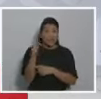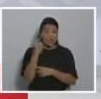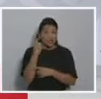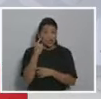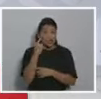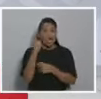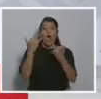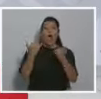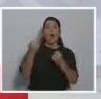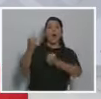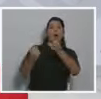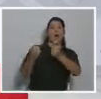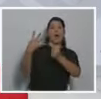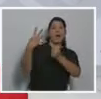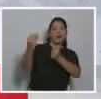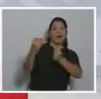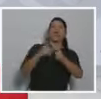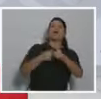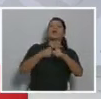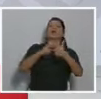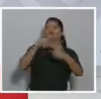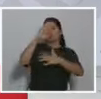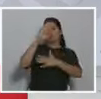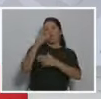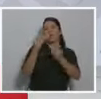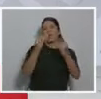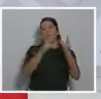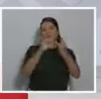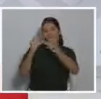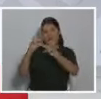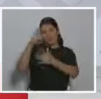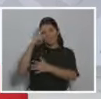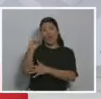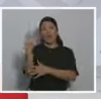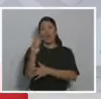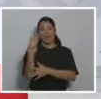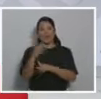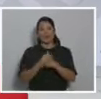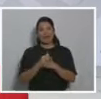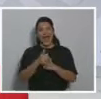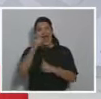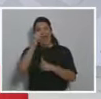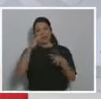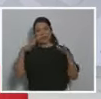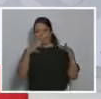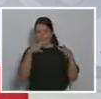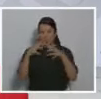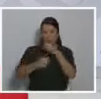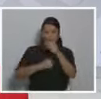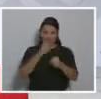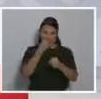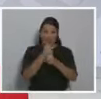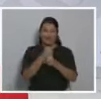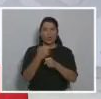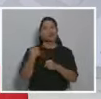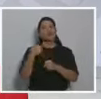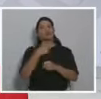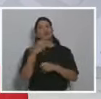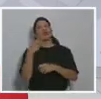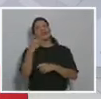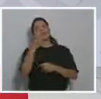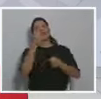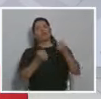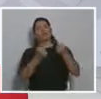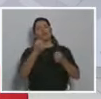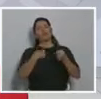móvil, ahí está en la móvil, así que le enviamos un saludo muy especial a Güell. Güell, ayer de cumpleaños, ahí íbamos en el carro y